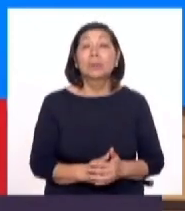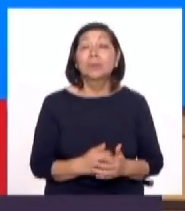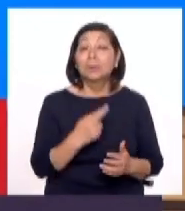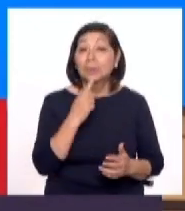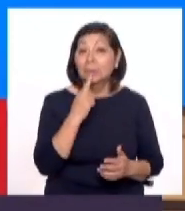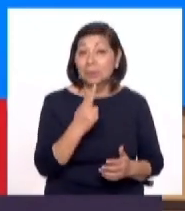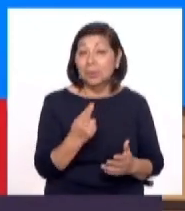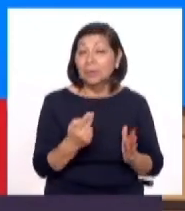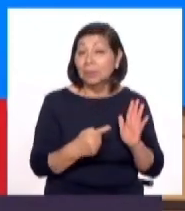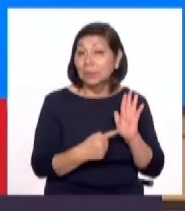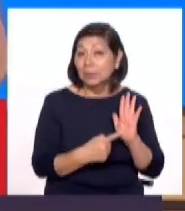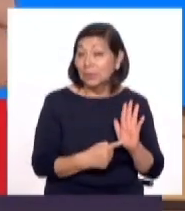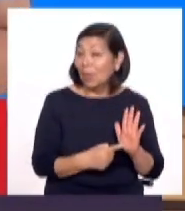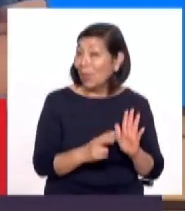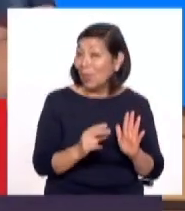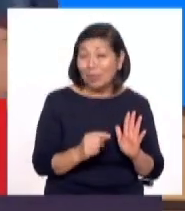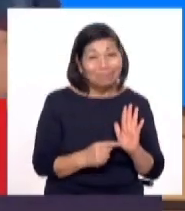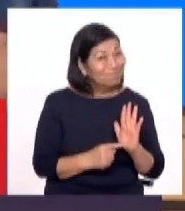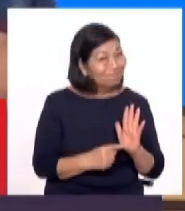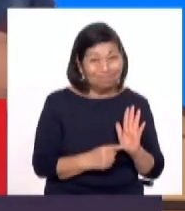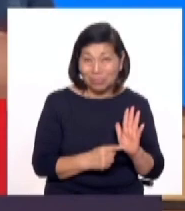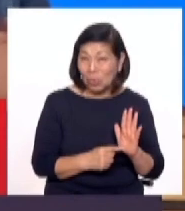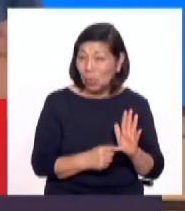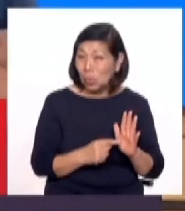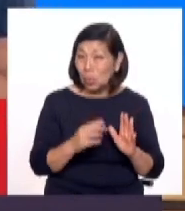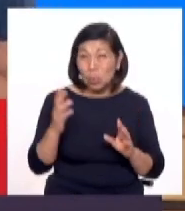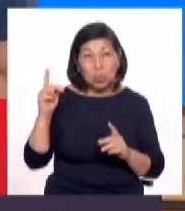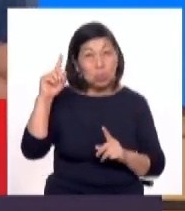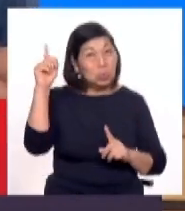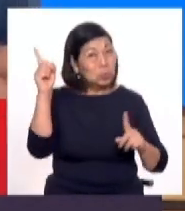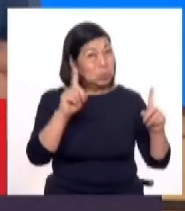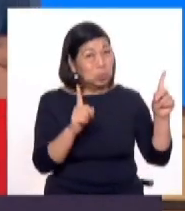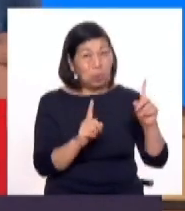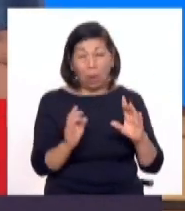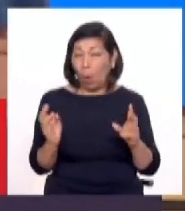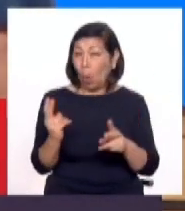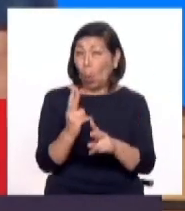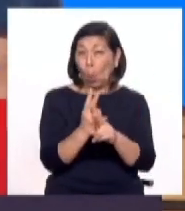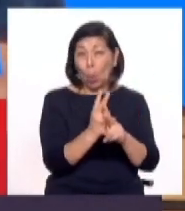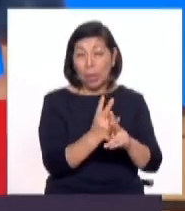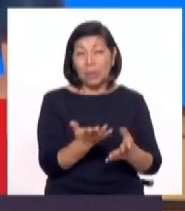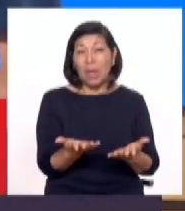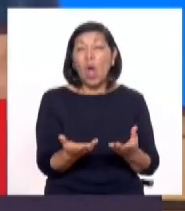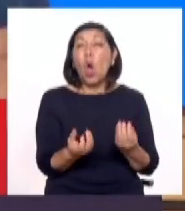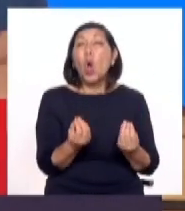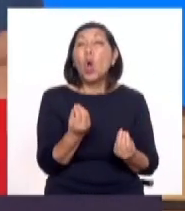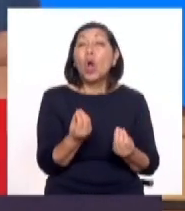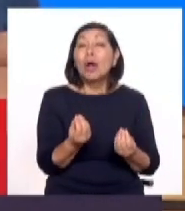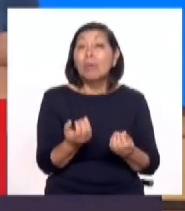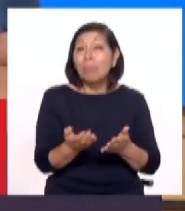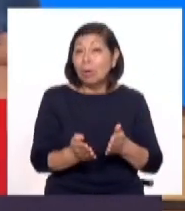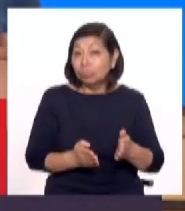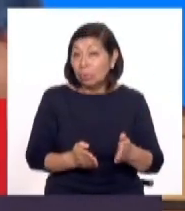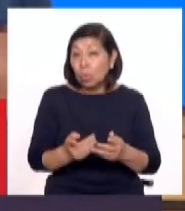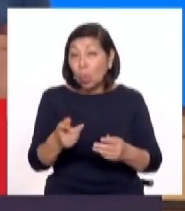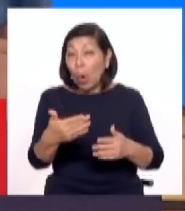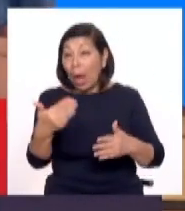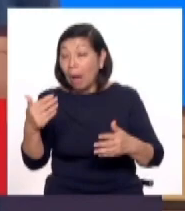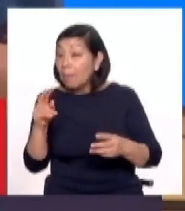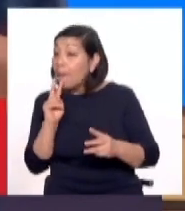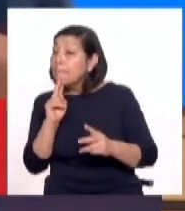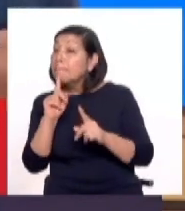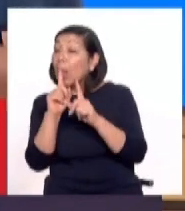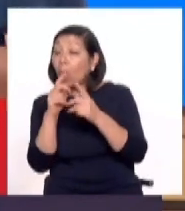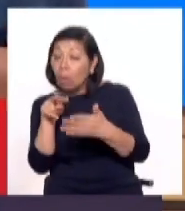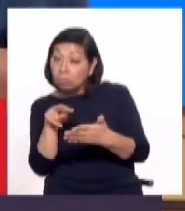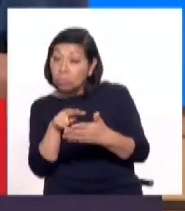recomendaciones presentamos no exponerse las tormentas eléctricas informarse del estado de las carreteras antes de salir de casa